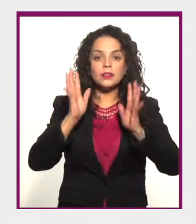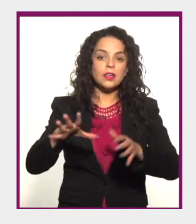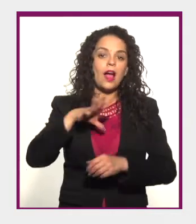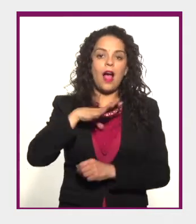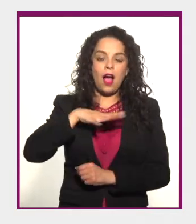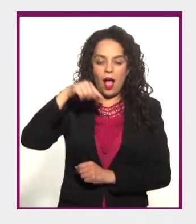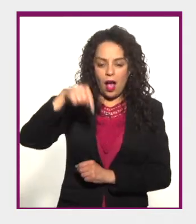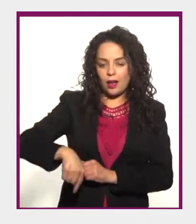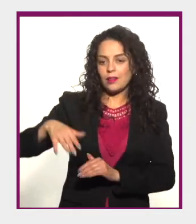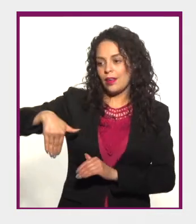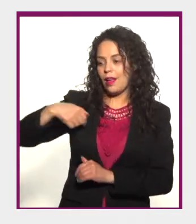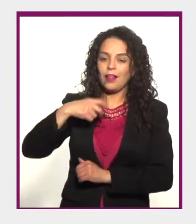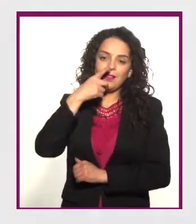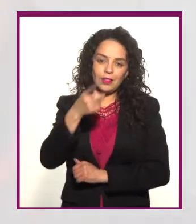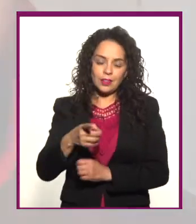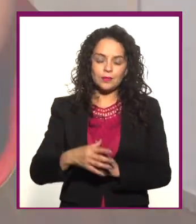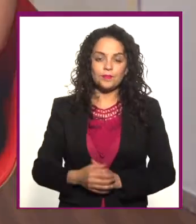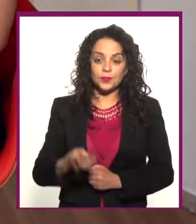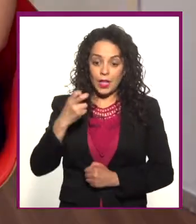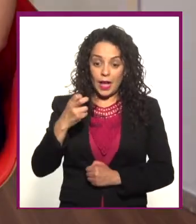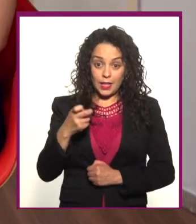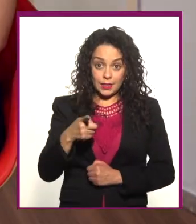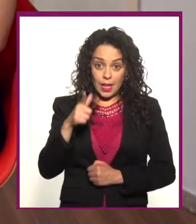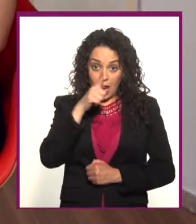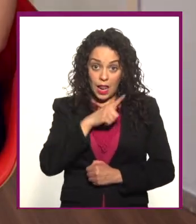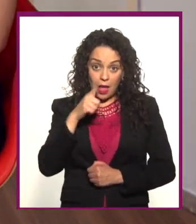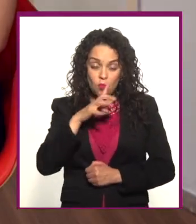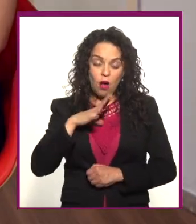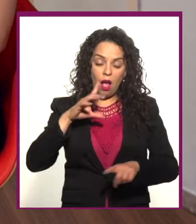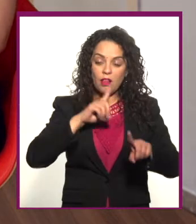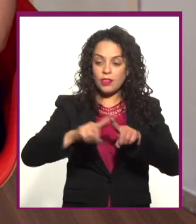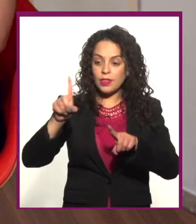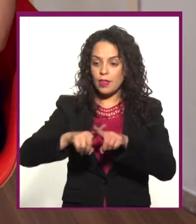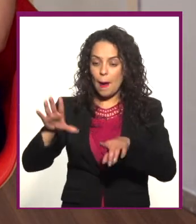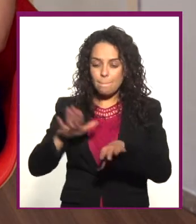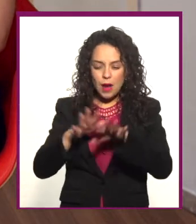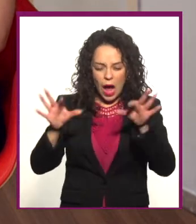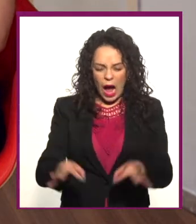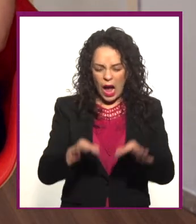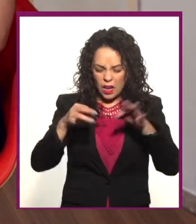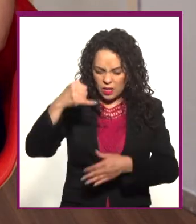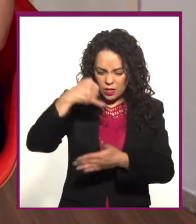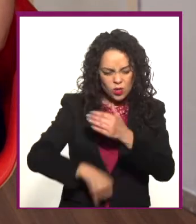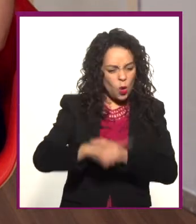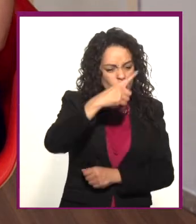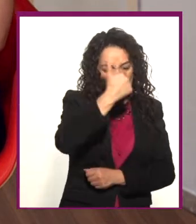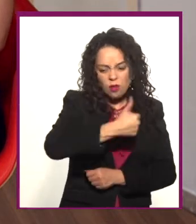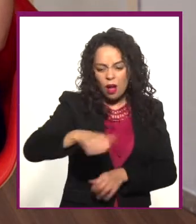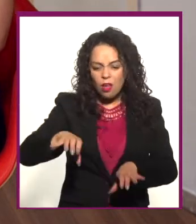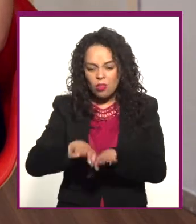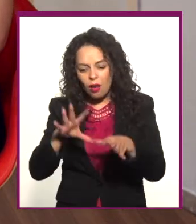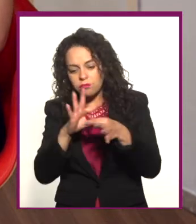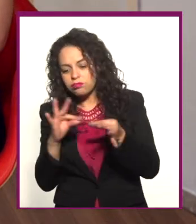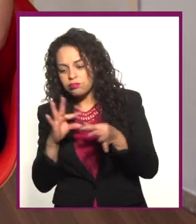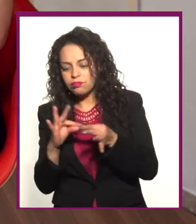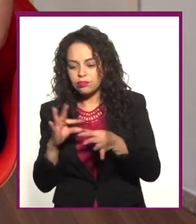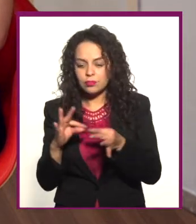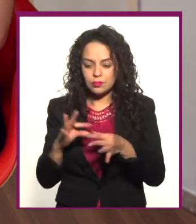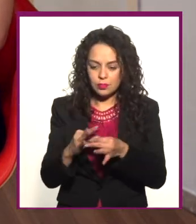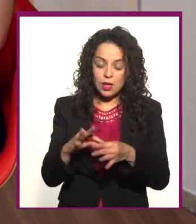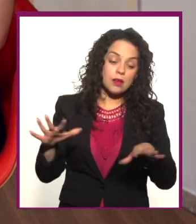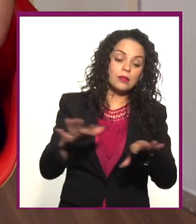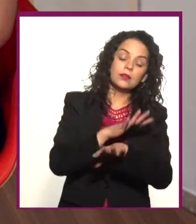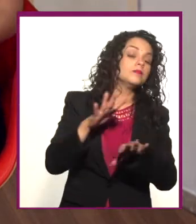diversidad de lenguas que ya comentamos. Dentro de estas lenguas hay variantes que son formas más detalladas de hablar de cada una de las